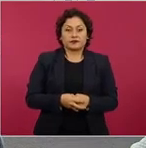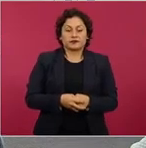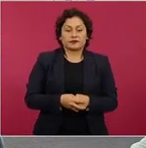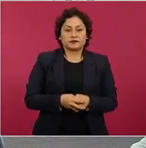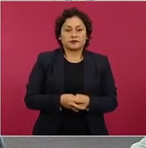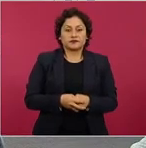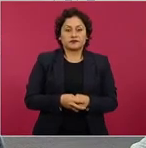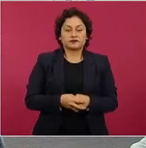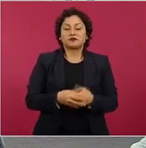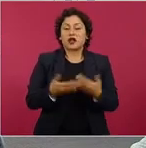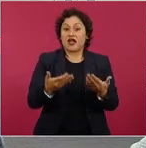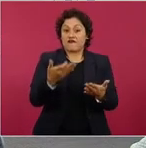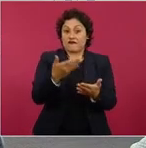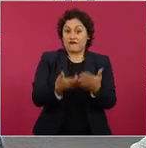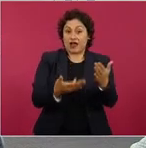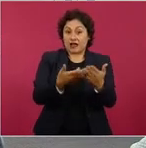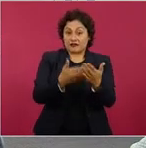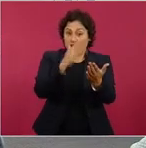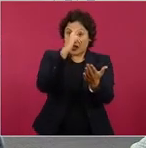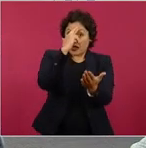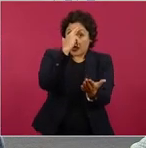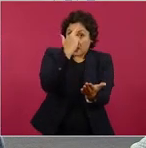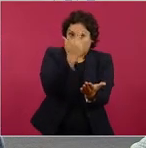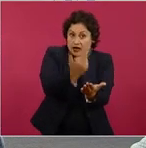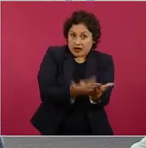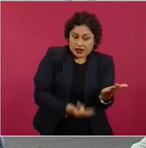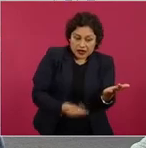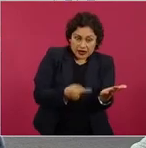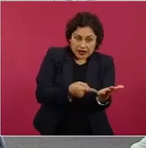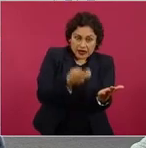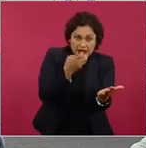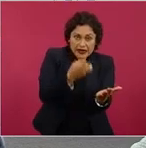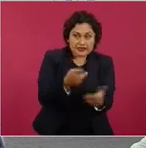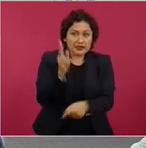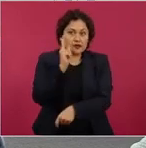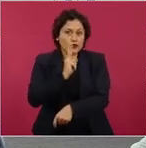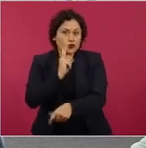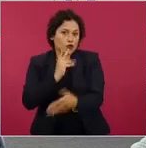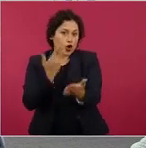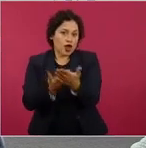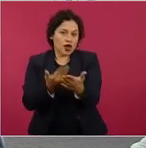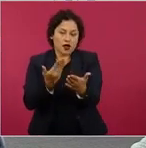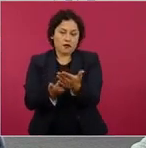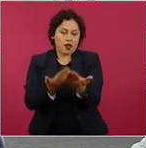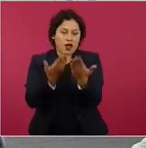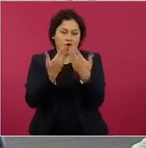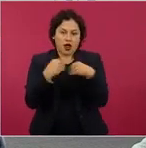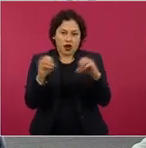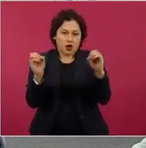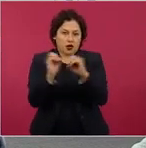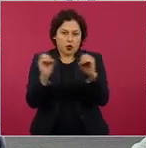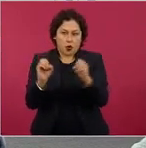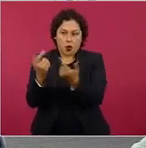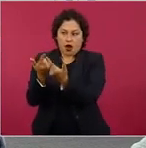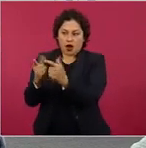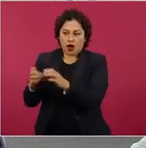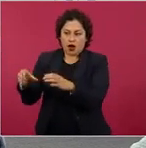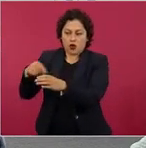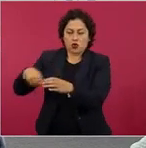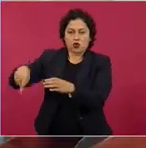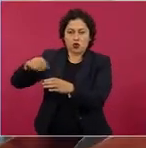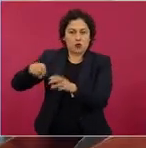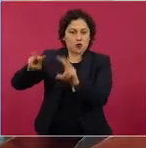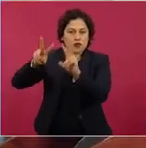una ilegalidad o de un delito en la investigación dada a conocer por Mexicanos contra la Corrupción